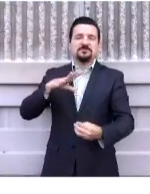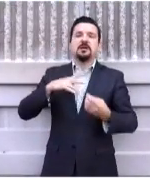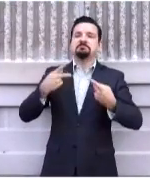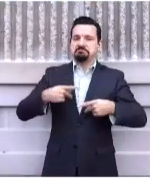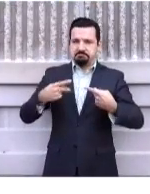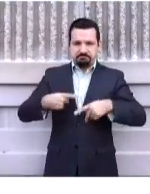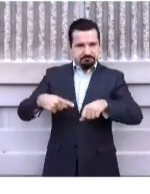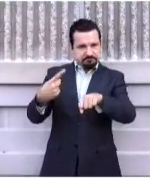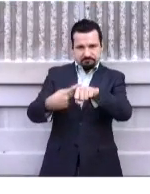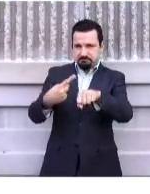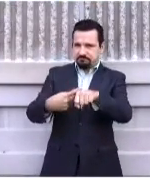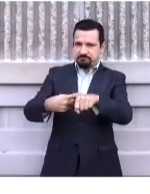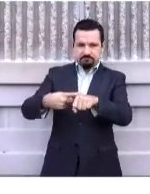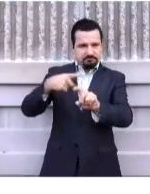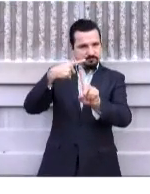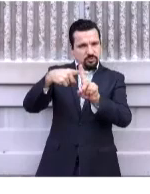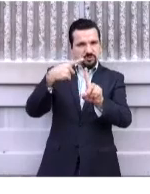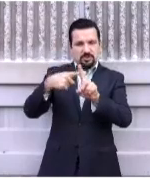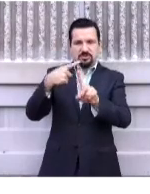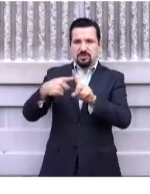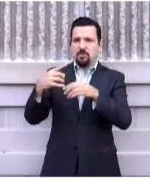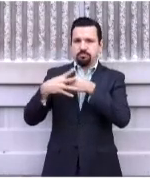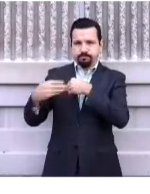de la enfermedad.